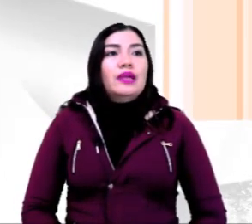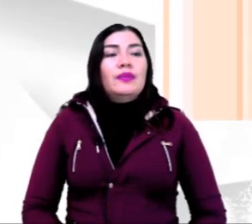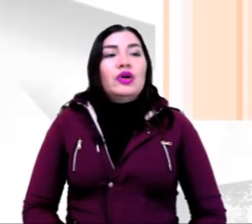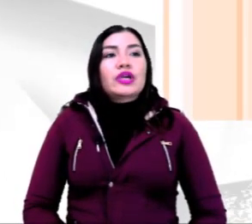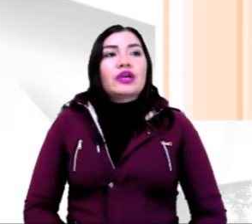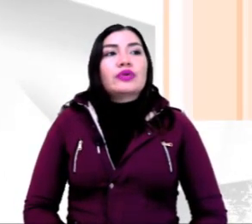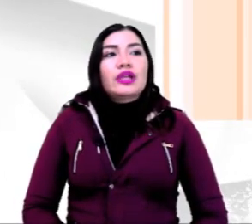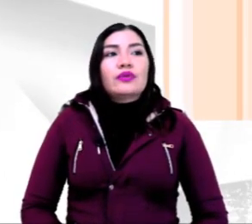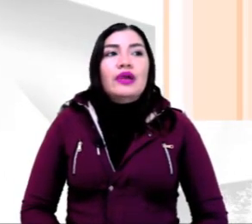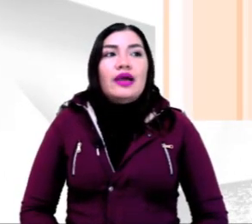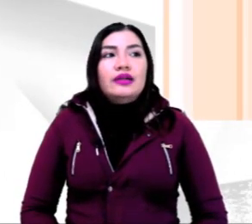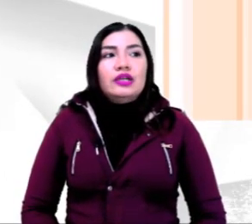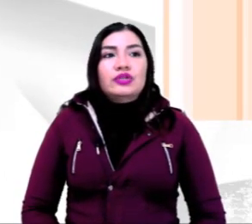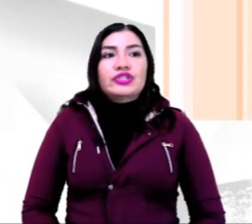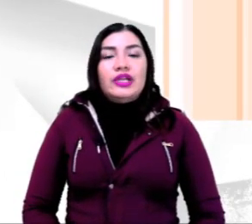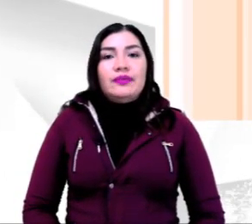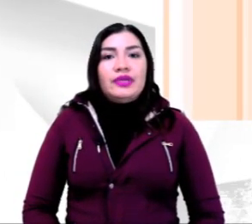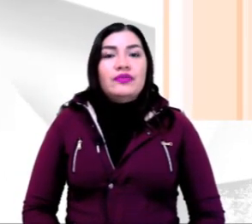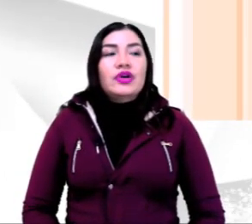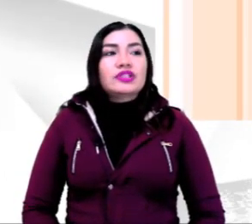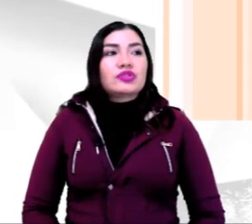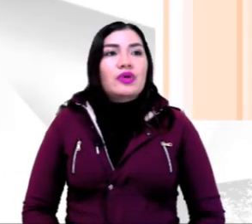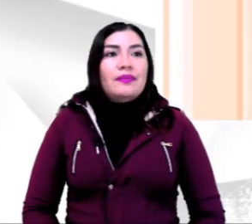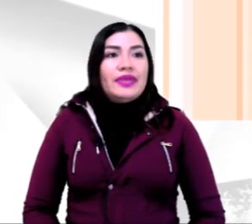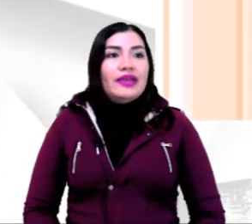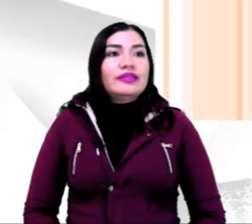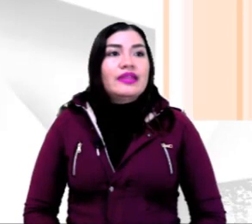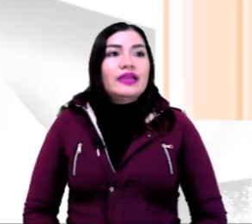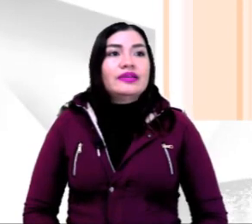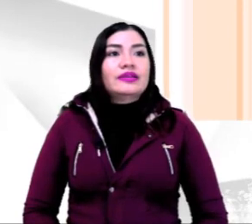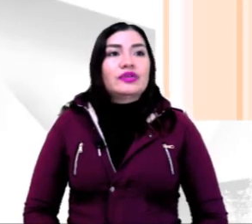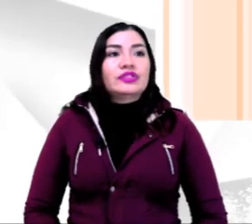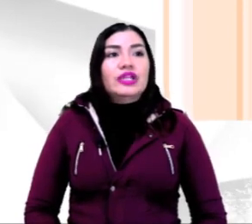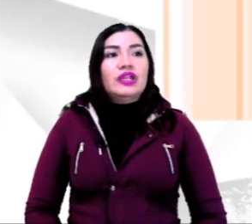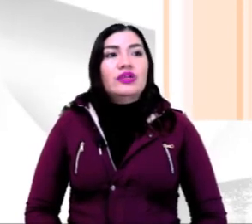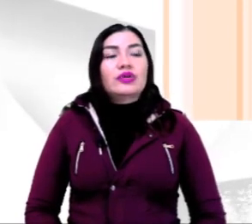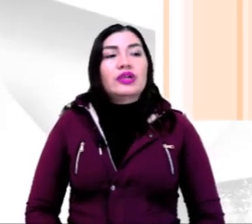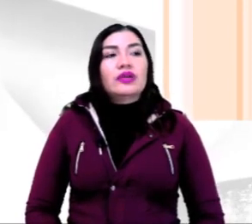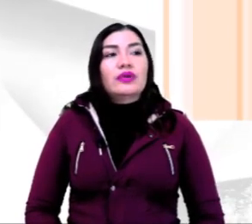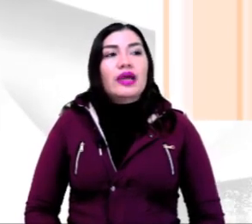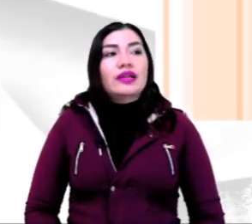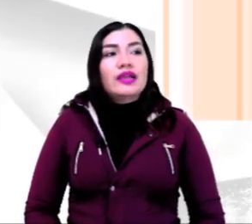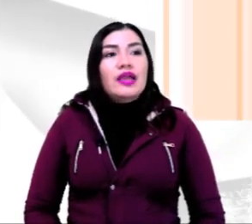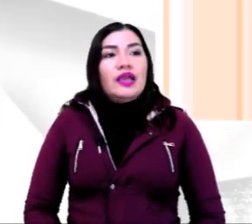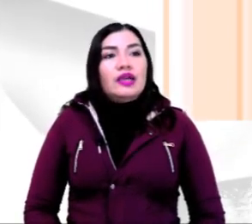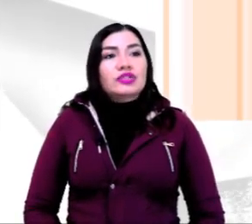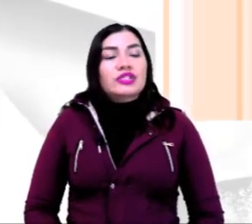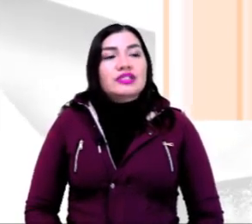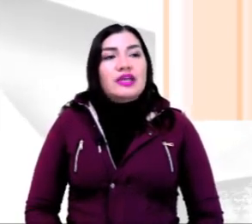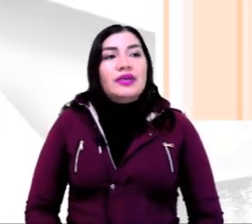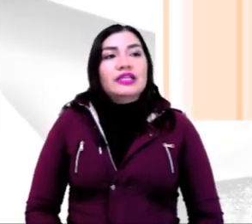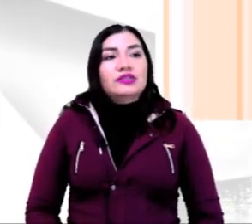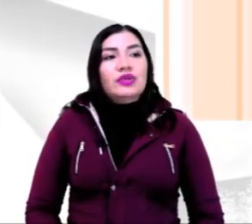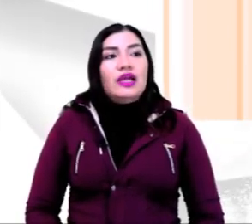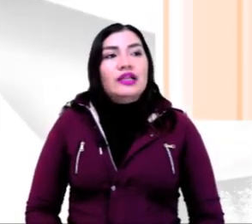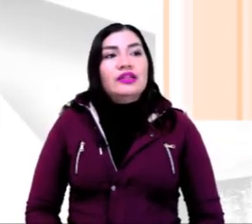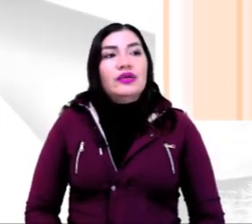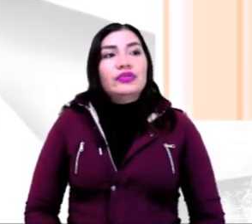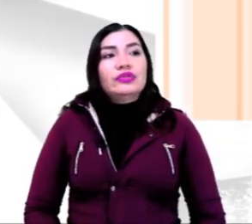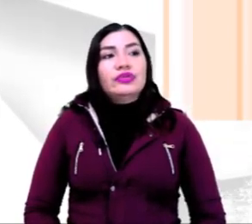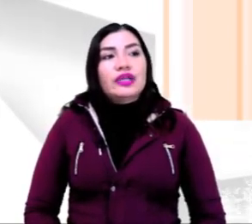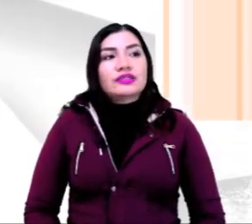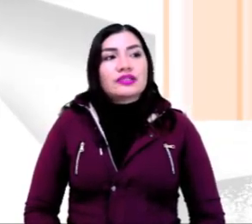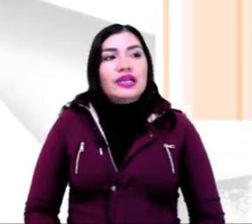con el bloque curricular Los seres vivos en su ambiente, contenido curricular Ecosistemas naturales